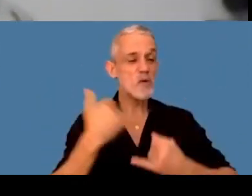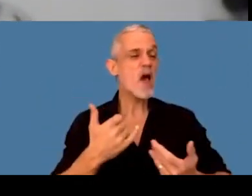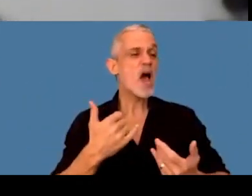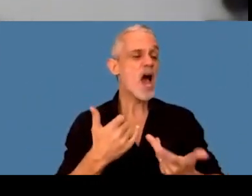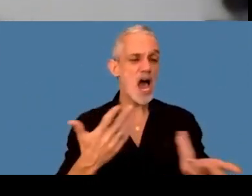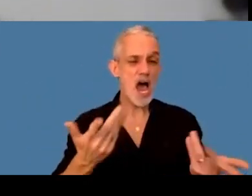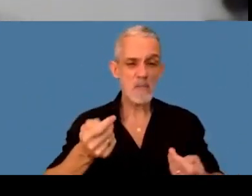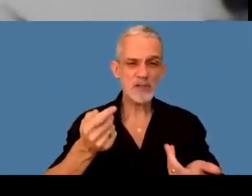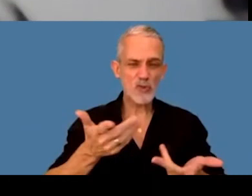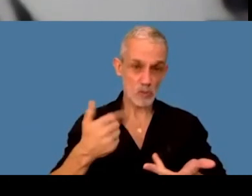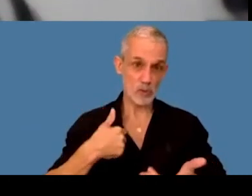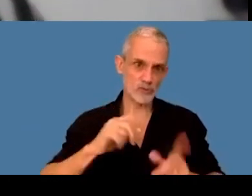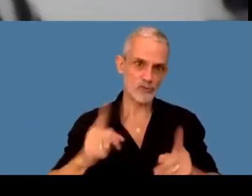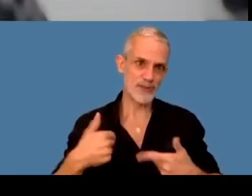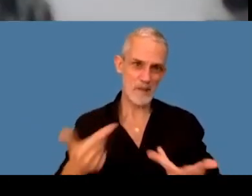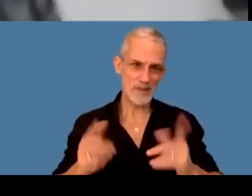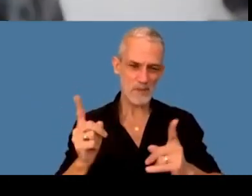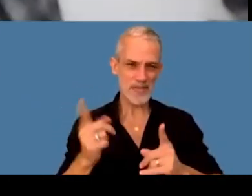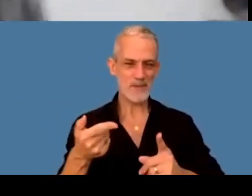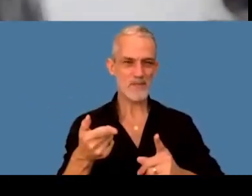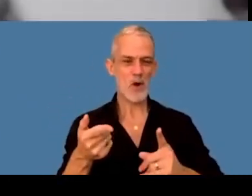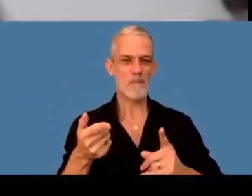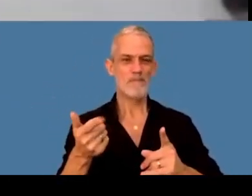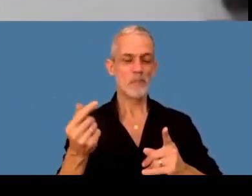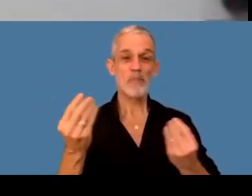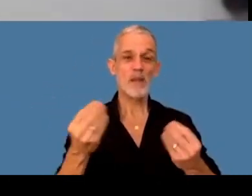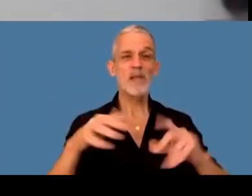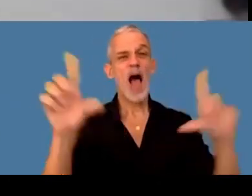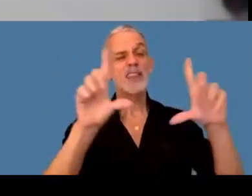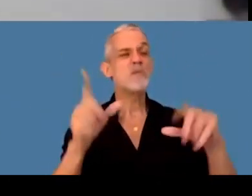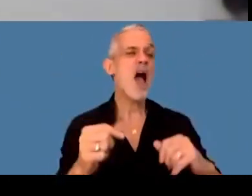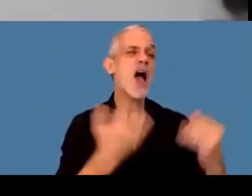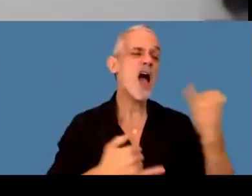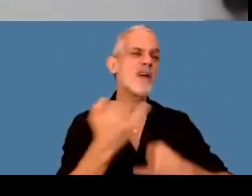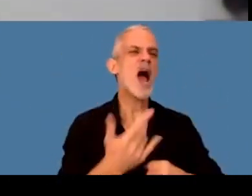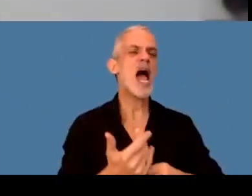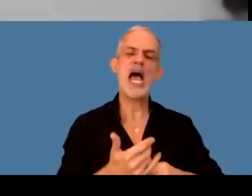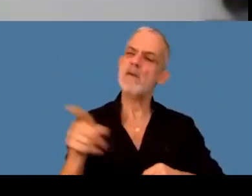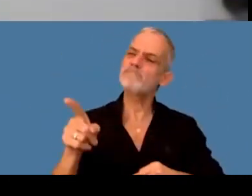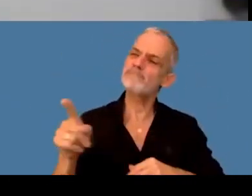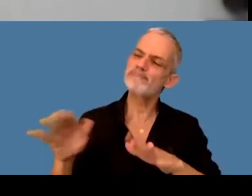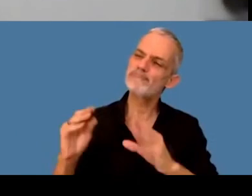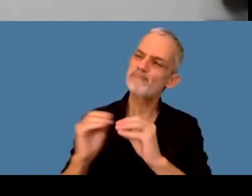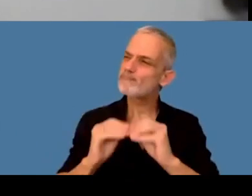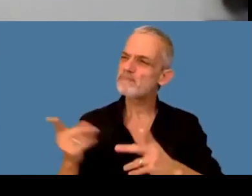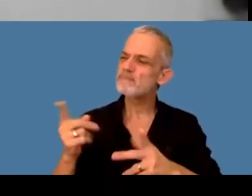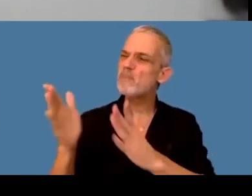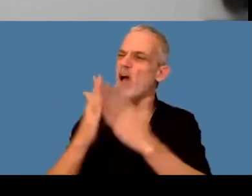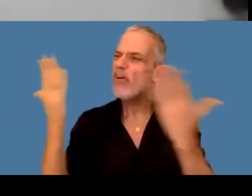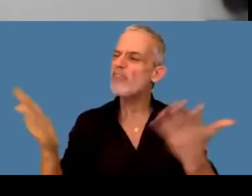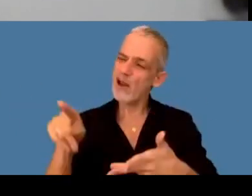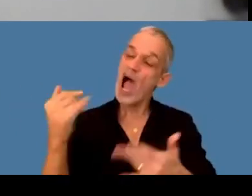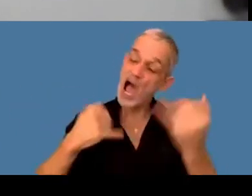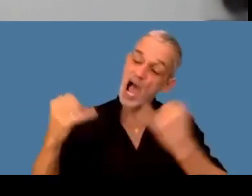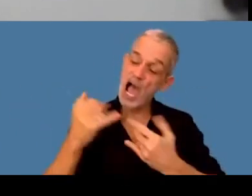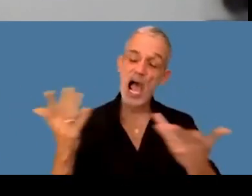yo también, por lo que pasa por la tele, por lo que dicen los periódicos, y